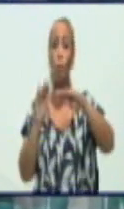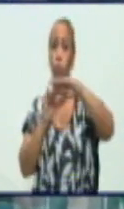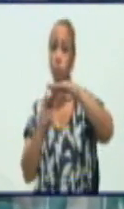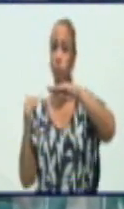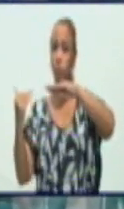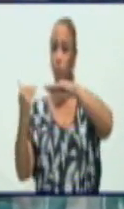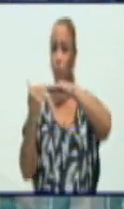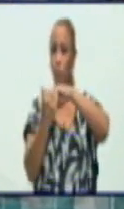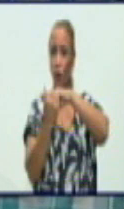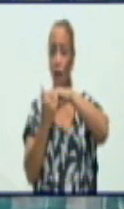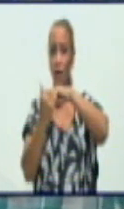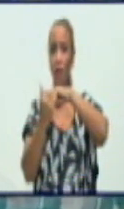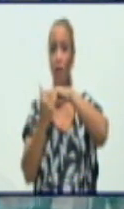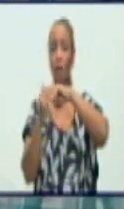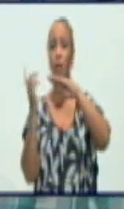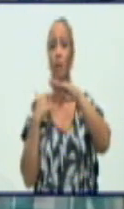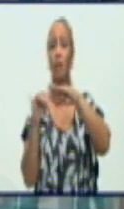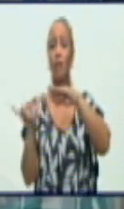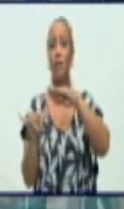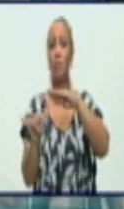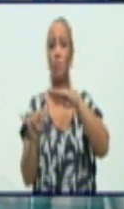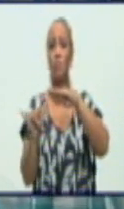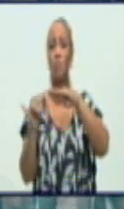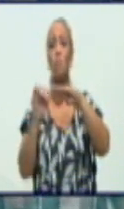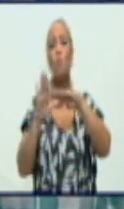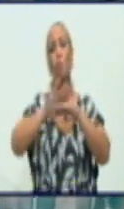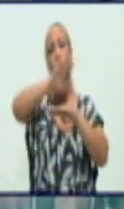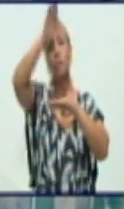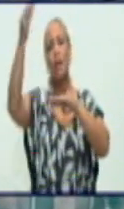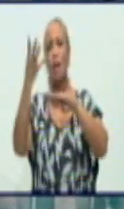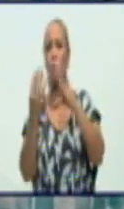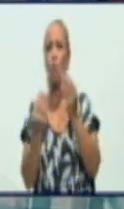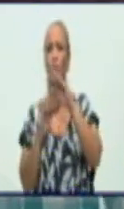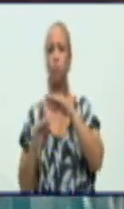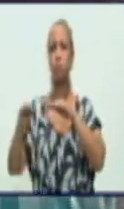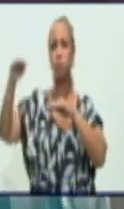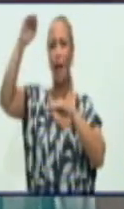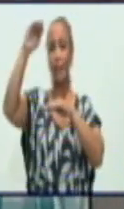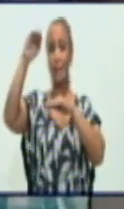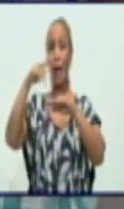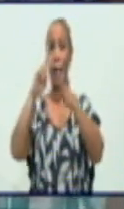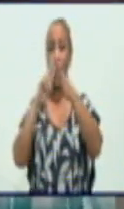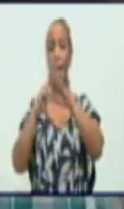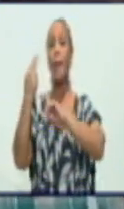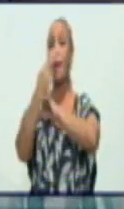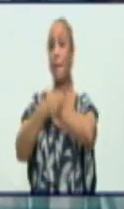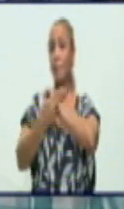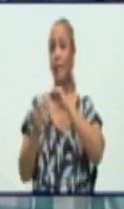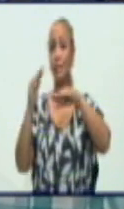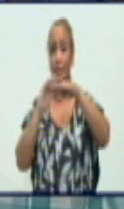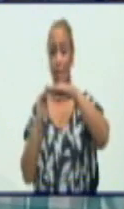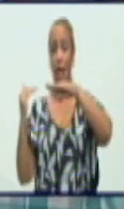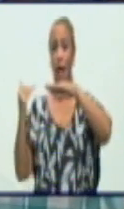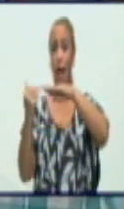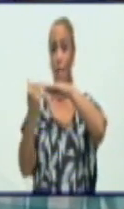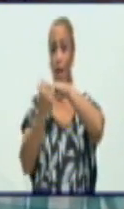américa la fricción de la tierra porque hay montañas muy alta en jamaica pudiera variar eso pasó con el del